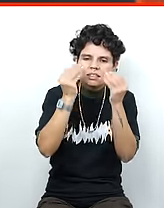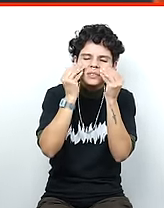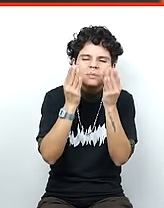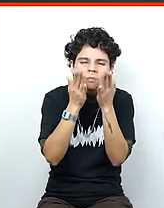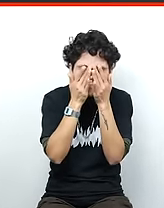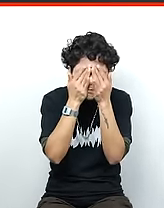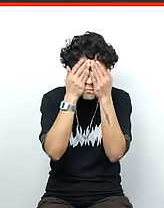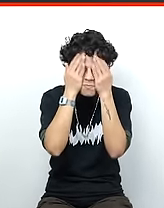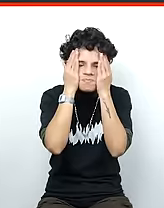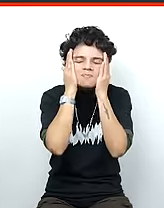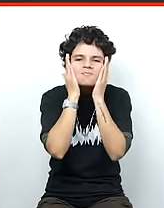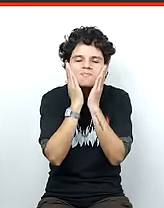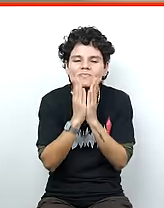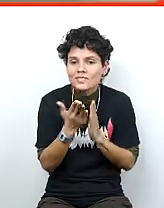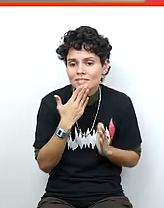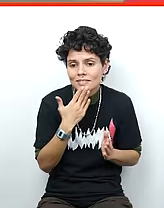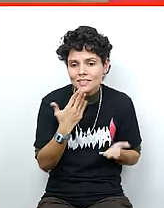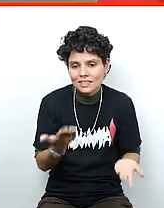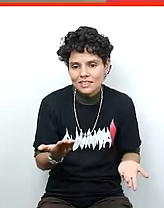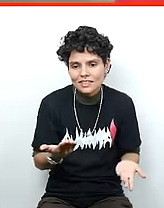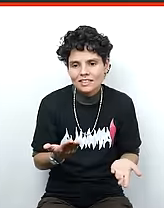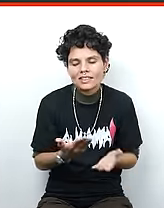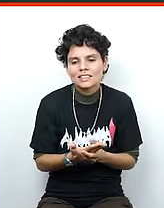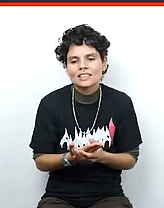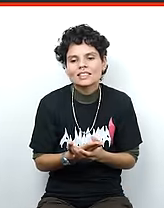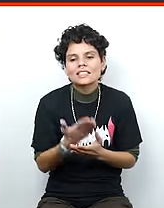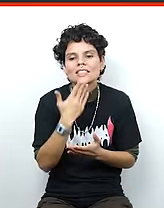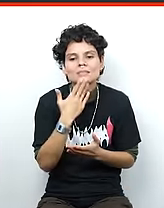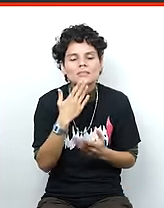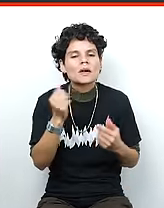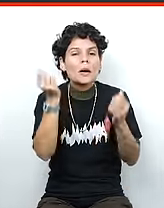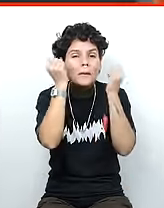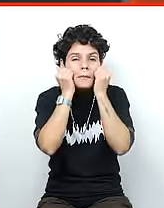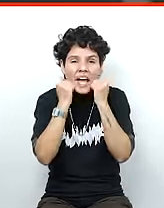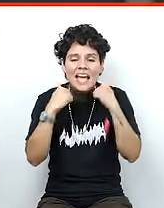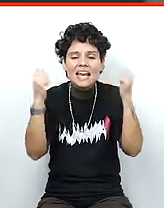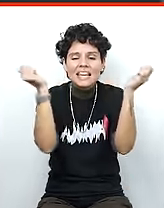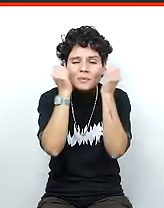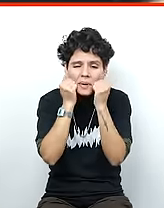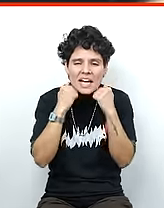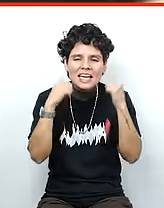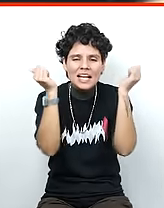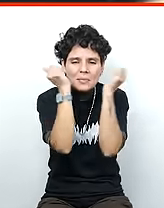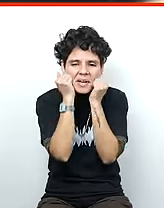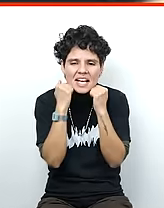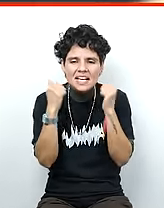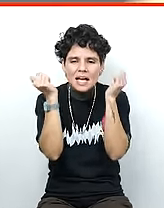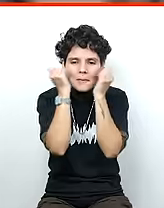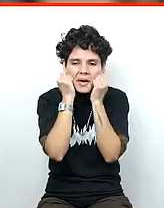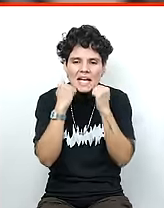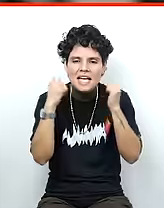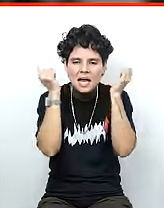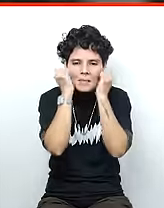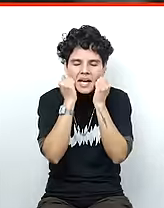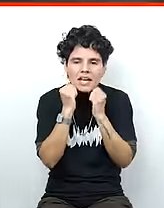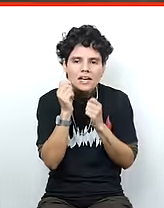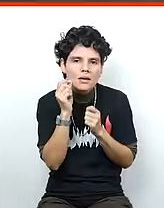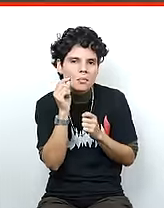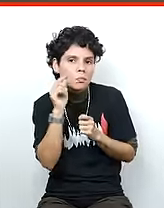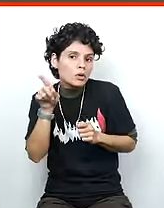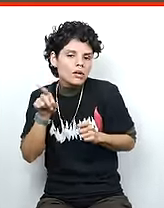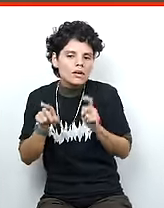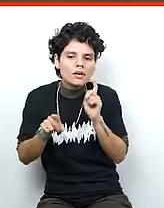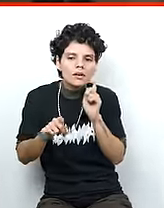poco de aceite de carro, de la cara. Pues me decía, cómprate un peine, weón, peínate, y así, hasta que un día, un